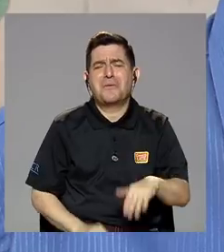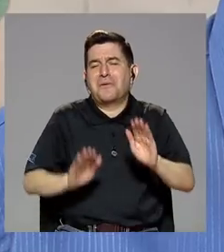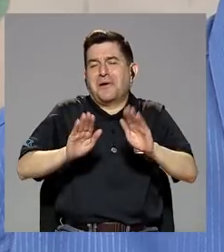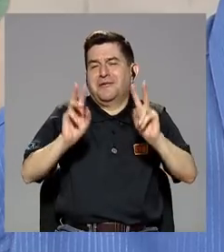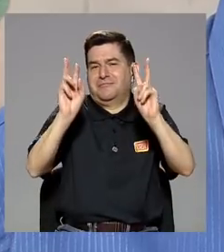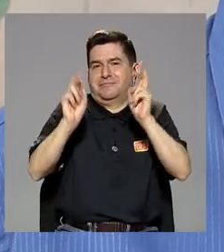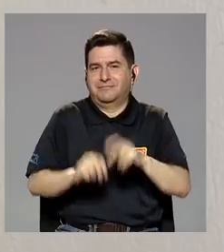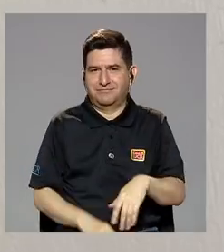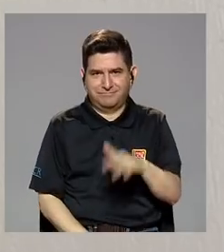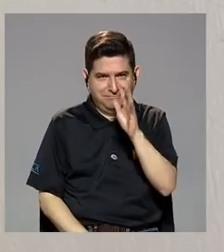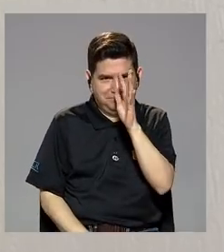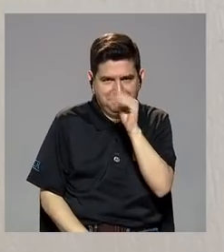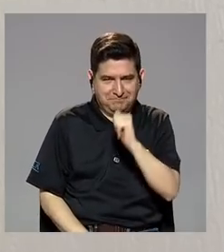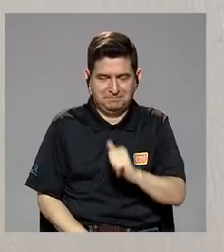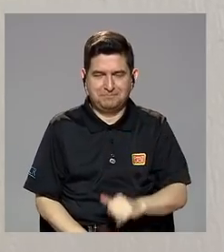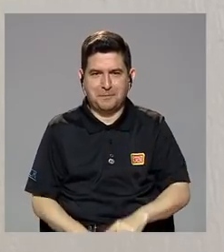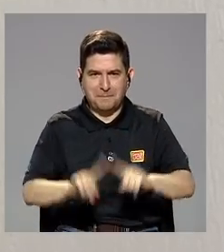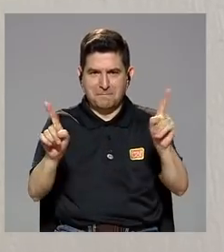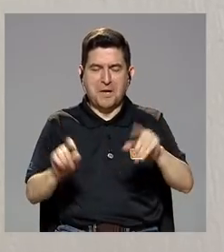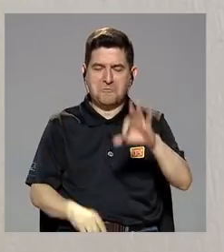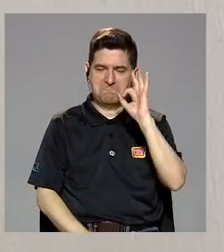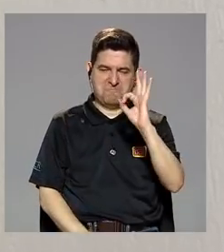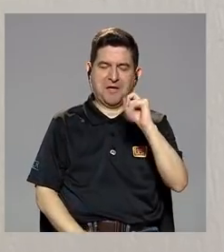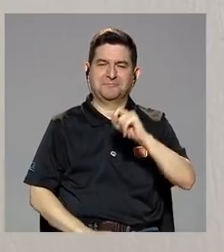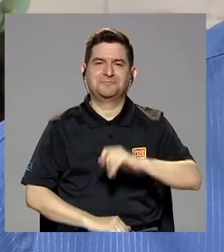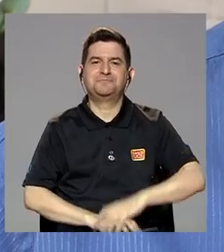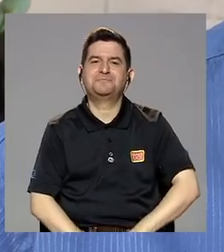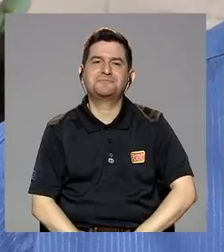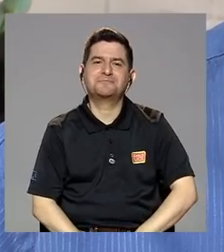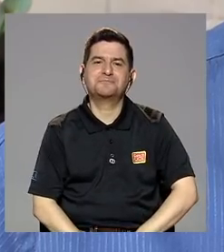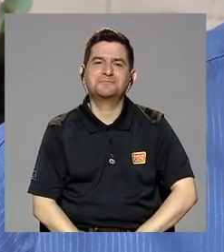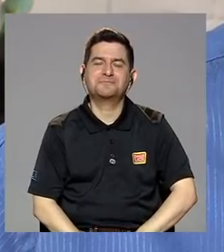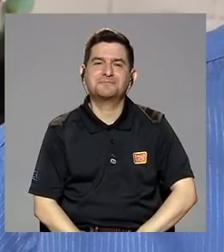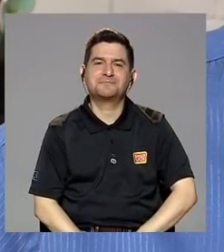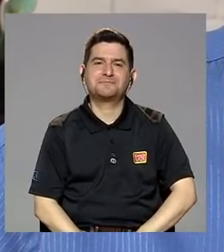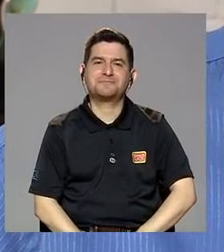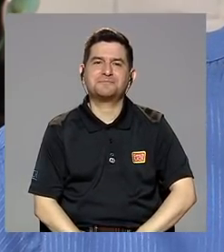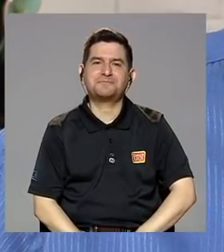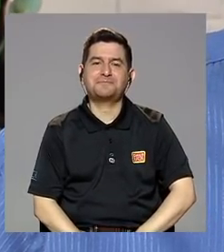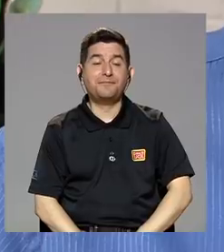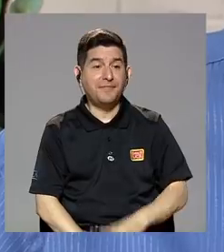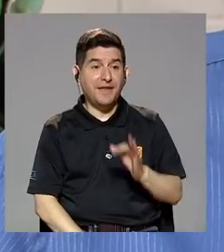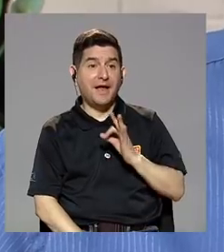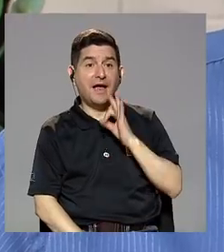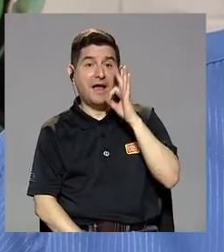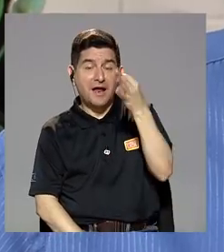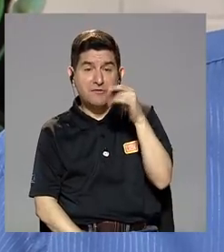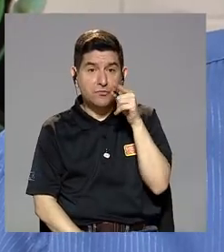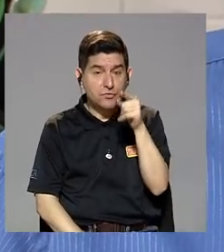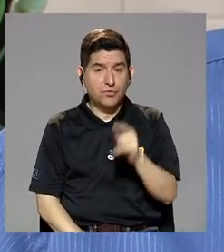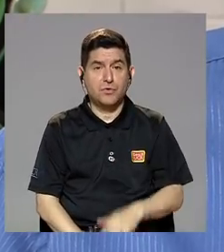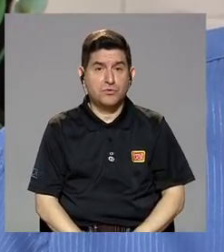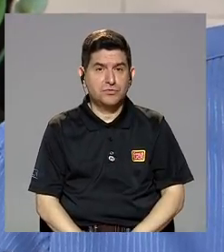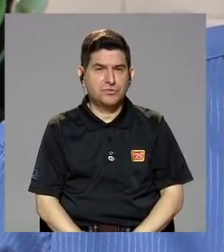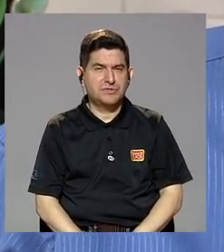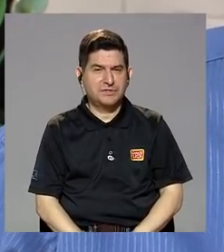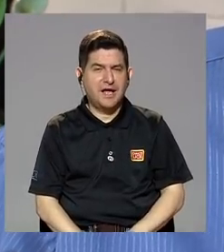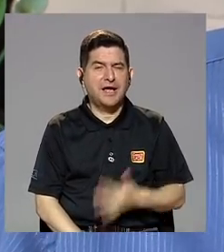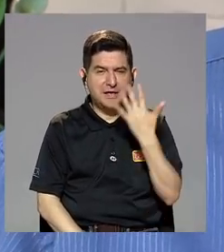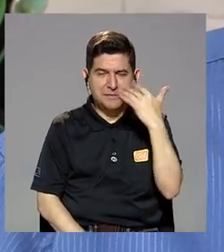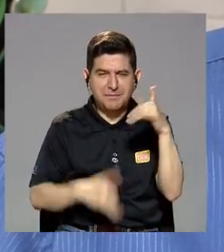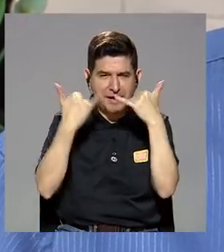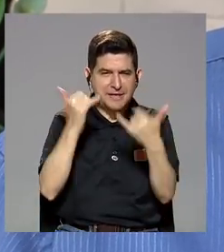pero bien bien salimos bien vea como el futuro este como que le hospice ya va a llegar